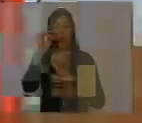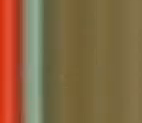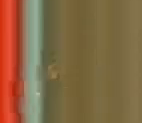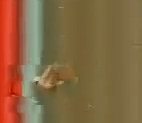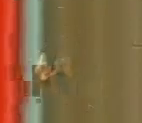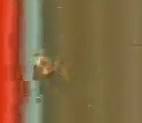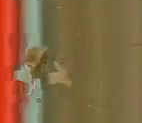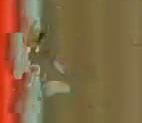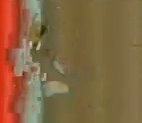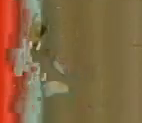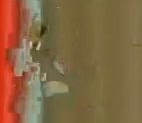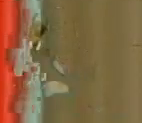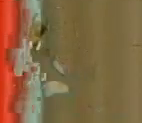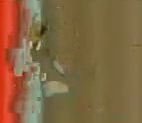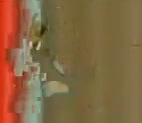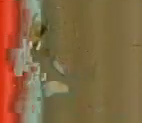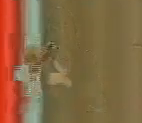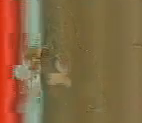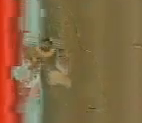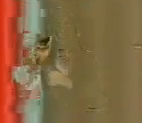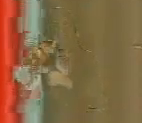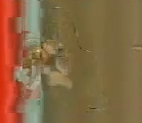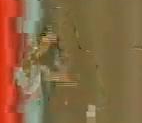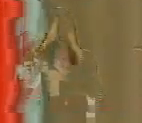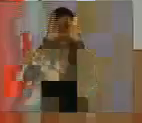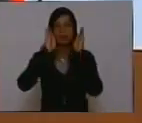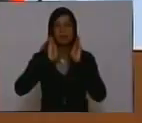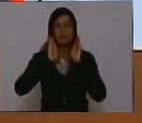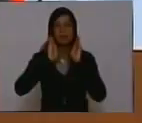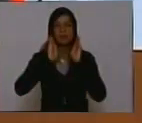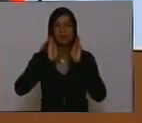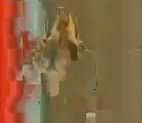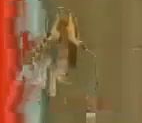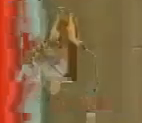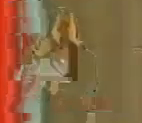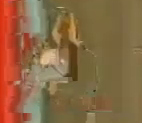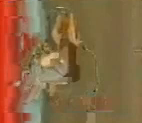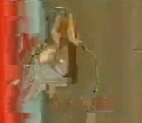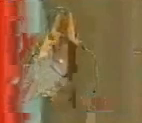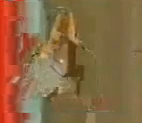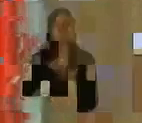condición de presidenta de la Comisión de Adultos y Adultas.